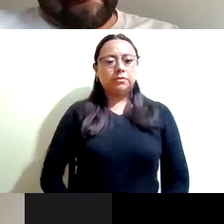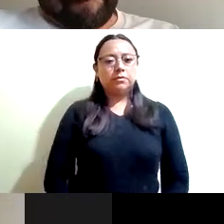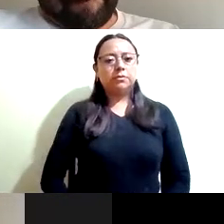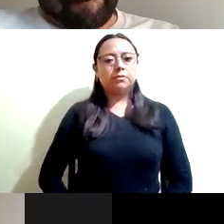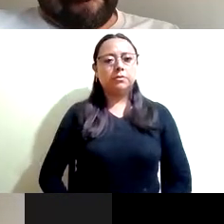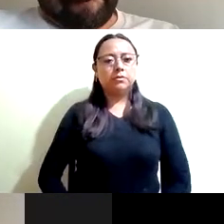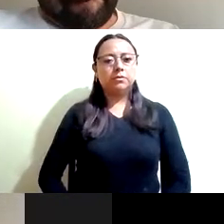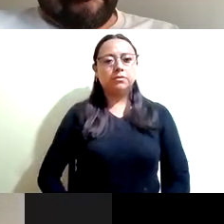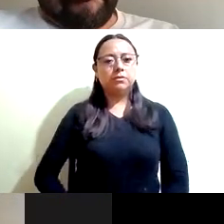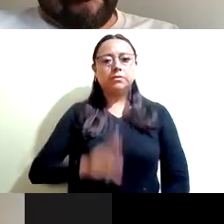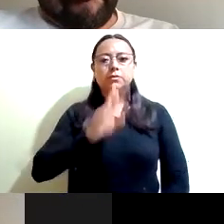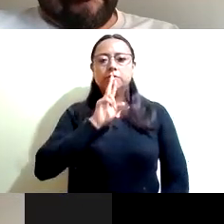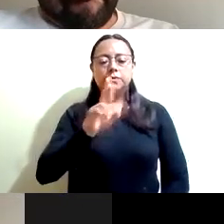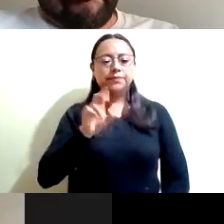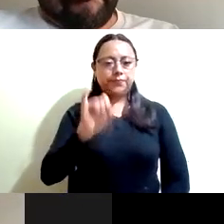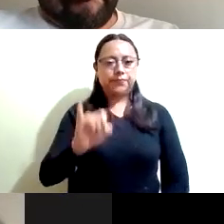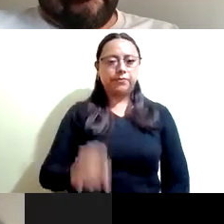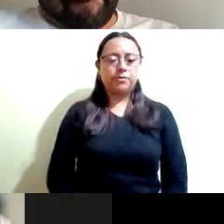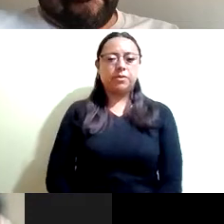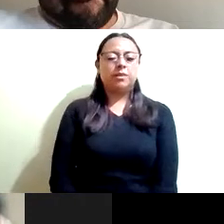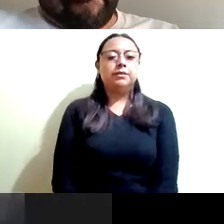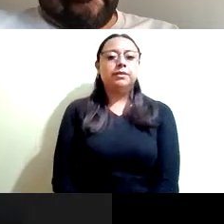Marta Ávila, a favor.